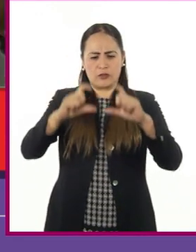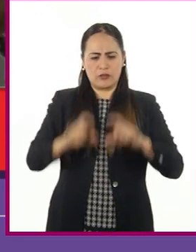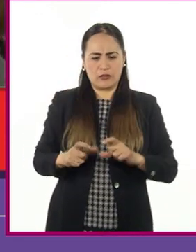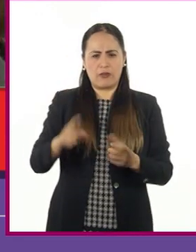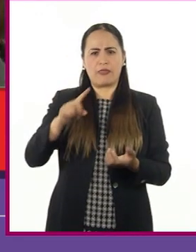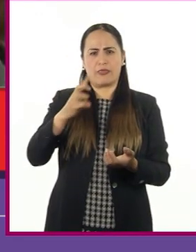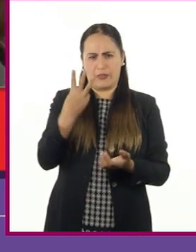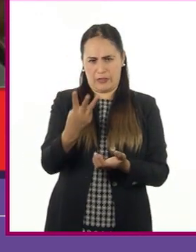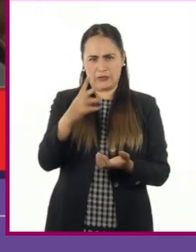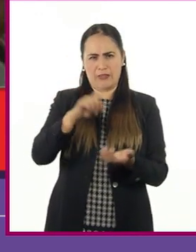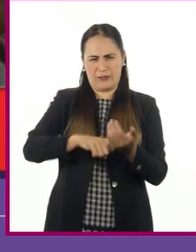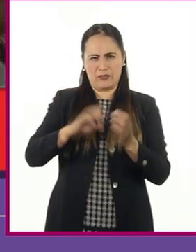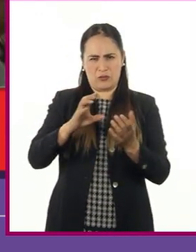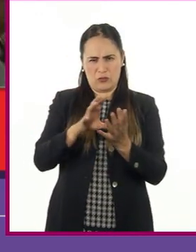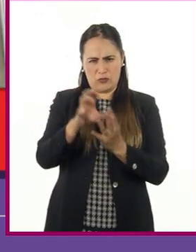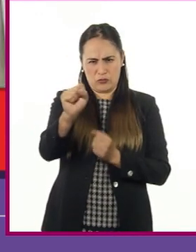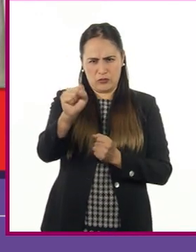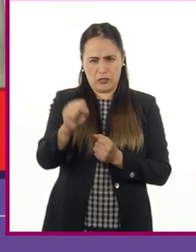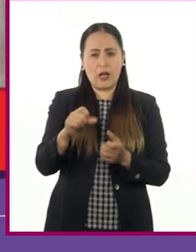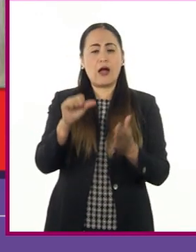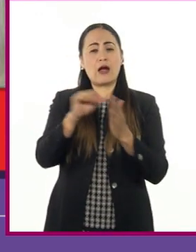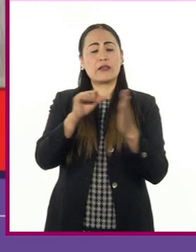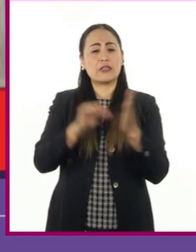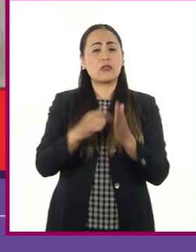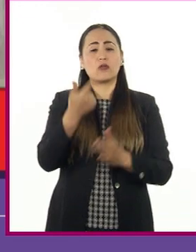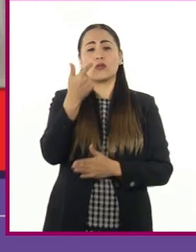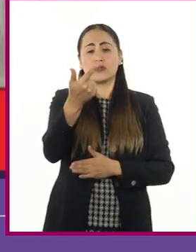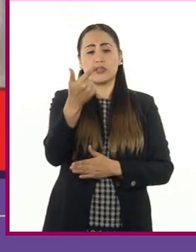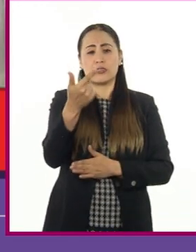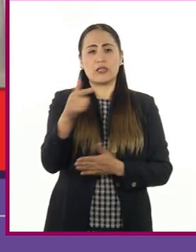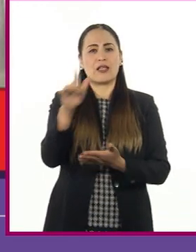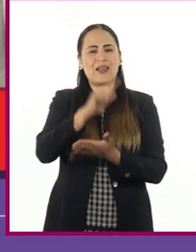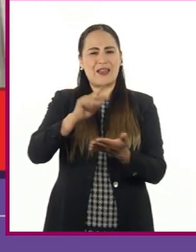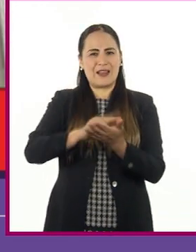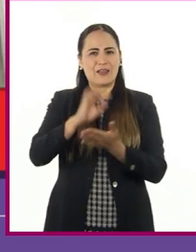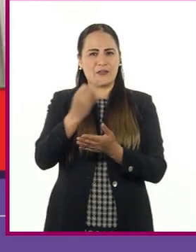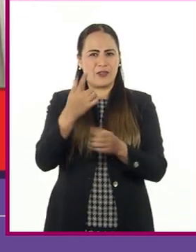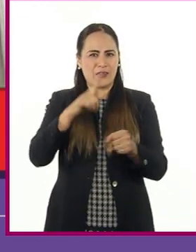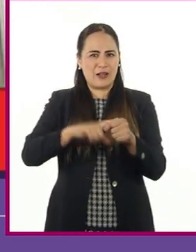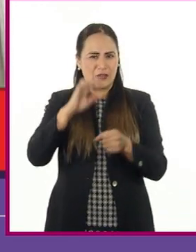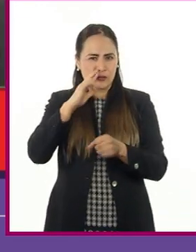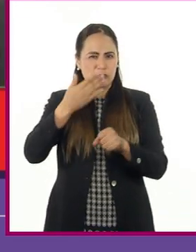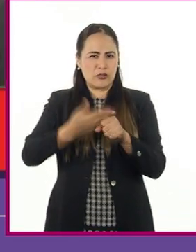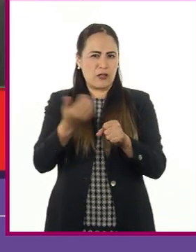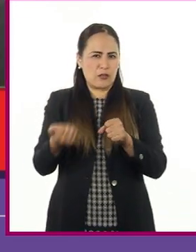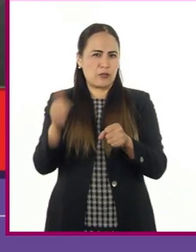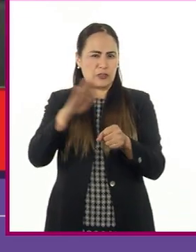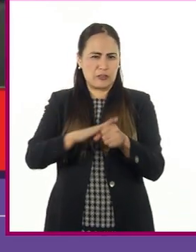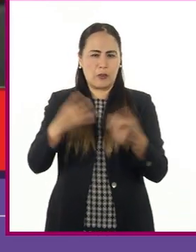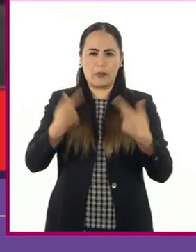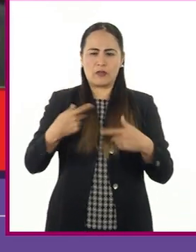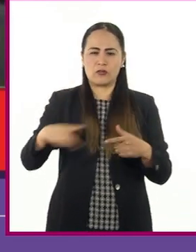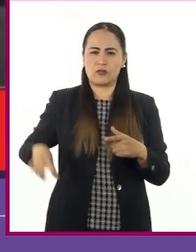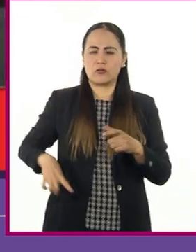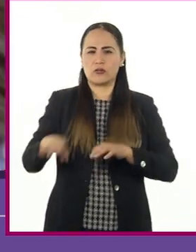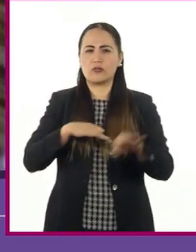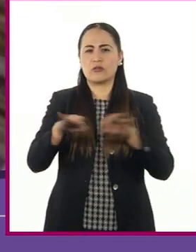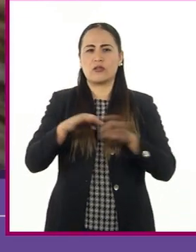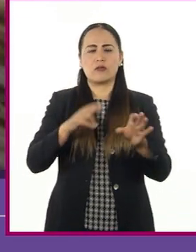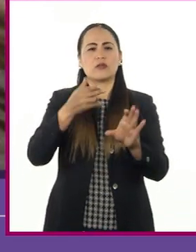Constitución, mientras que en el artículo 7 de la Ley Federal de Responsabilidades Administrativas de los Servidores